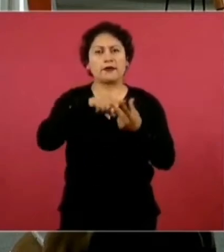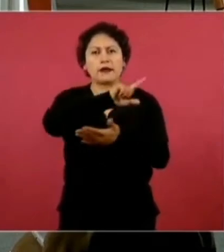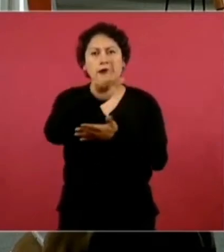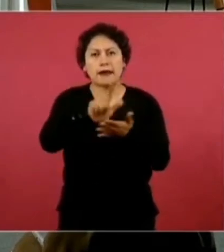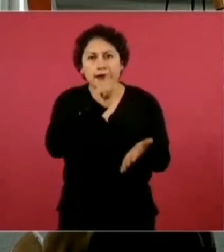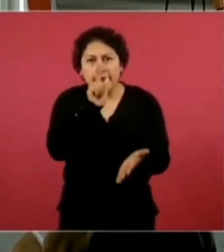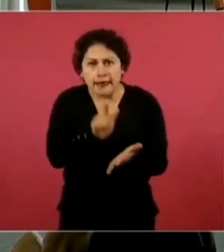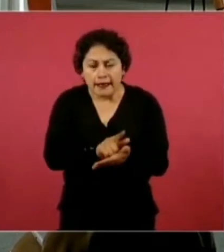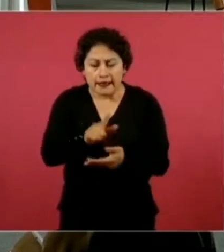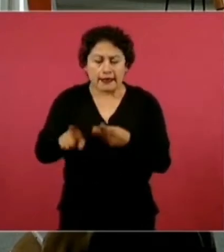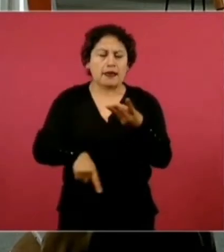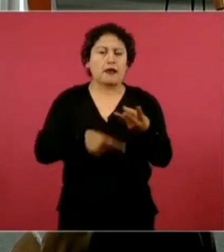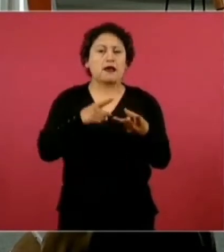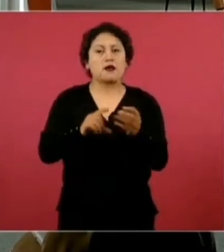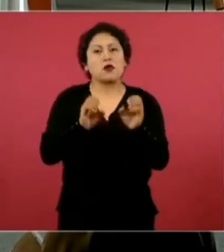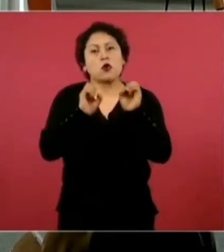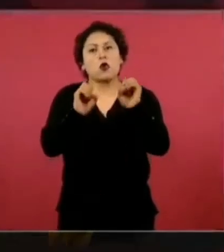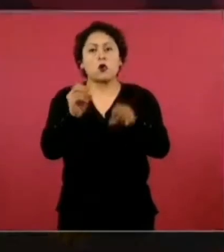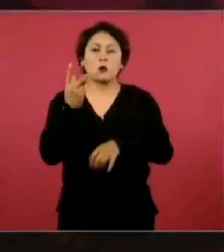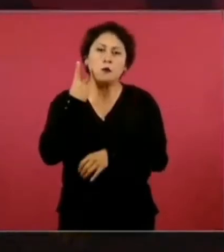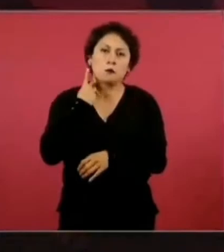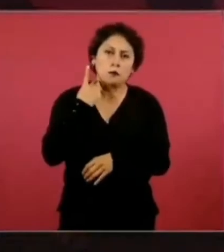político.